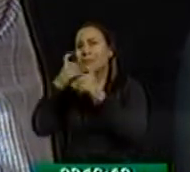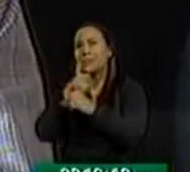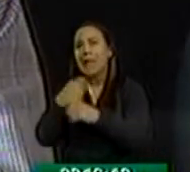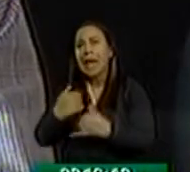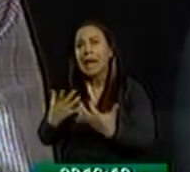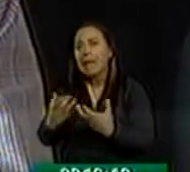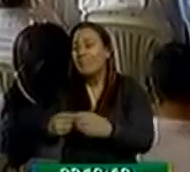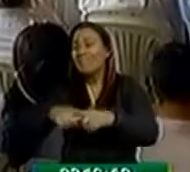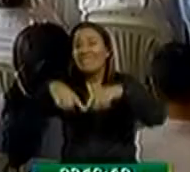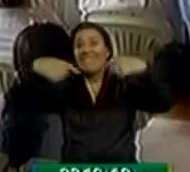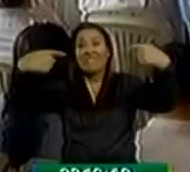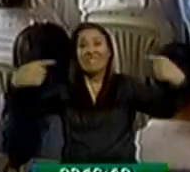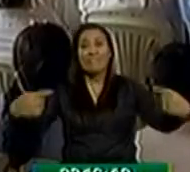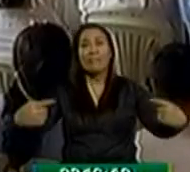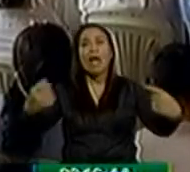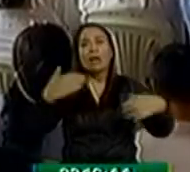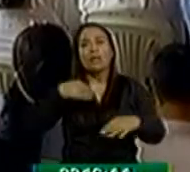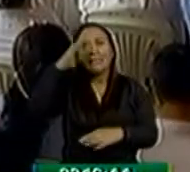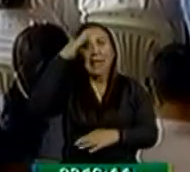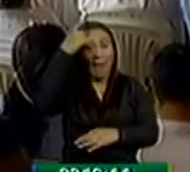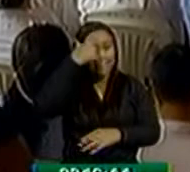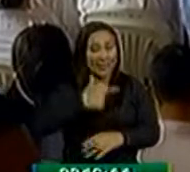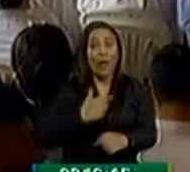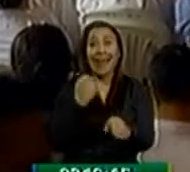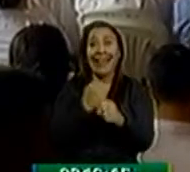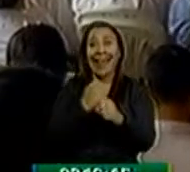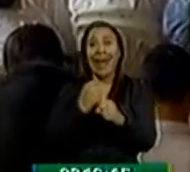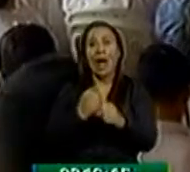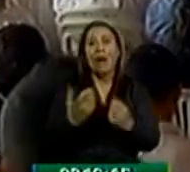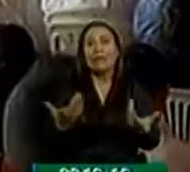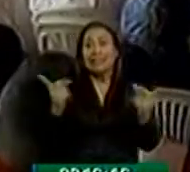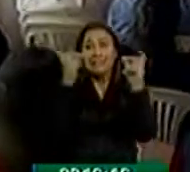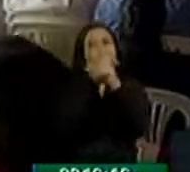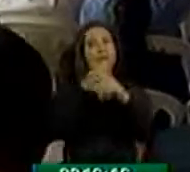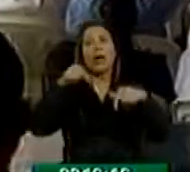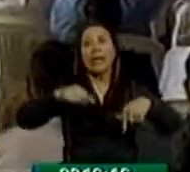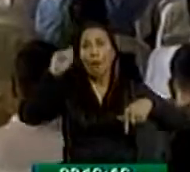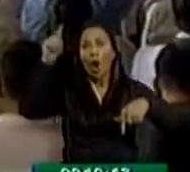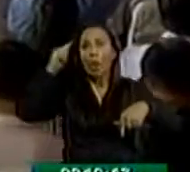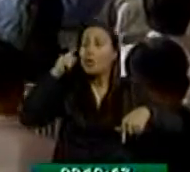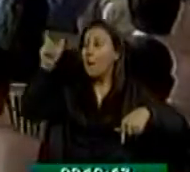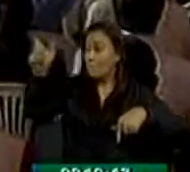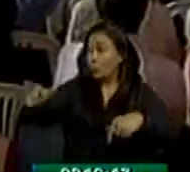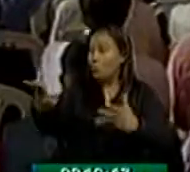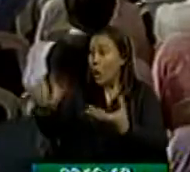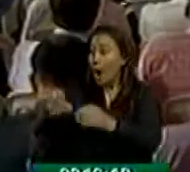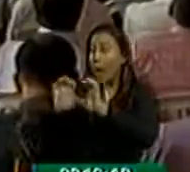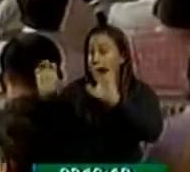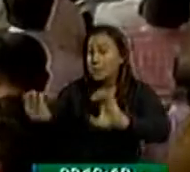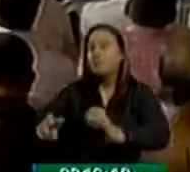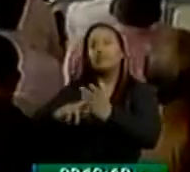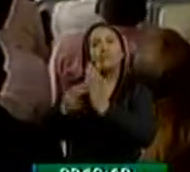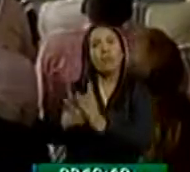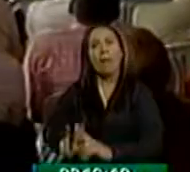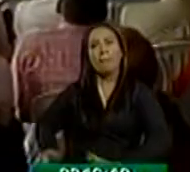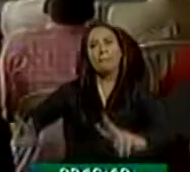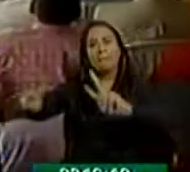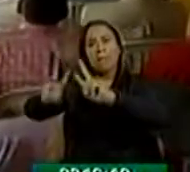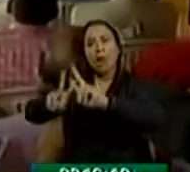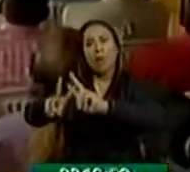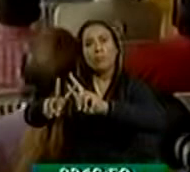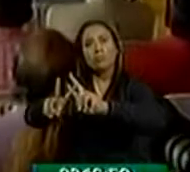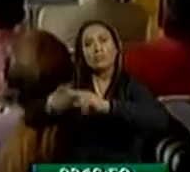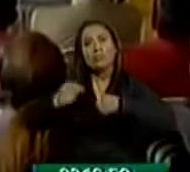de confrontación. Ser empresario no es un estigma. En este gobierno, ser empresario es un valor. Procurando el